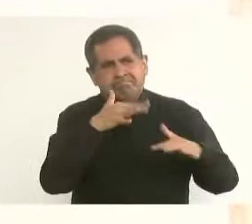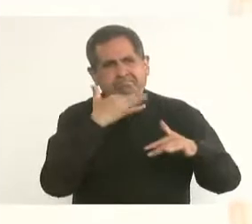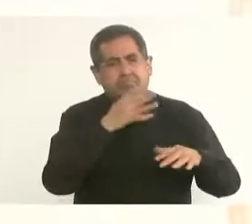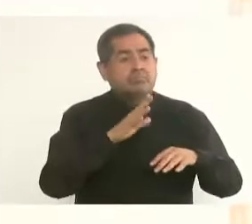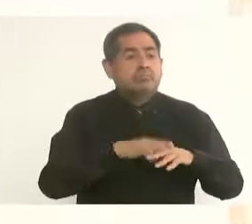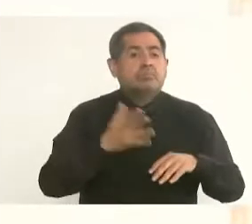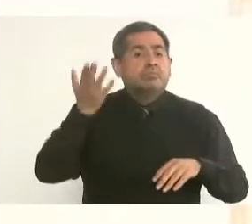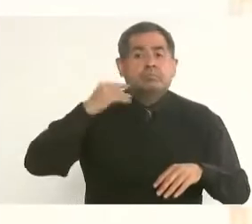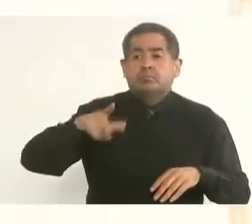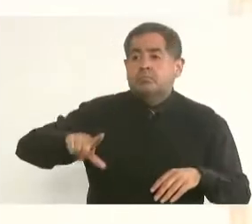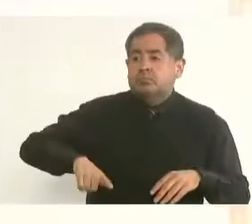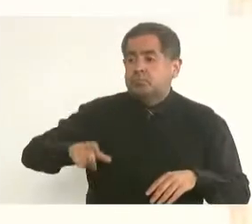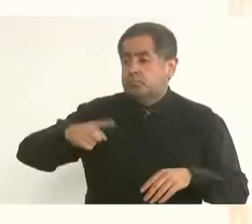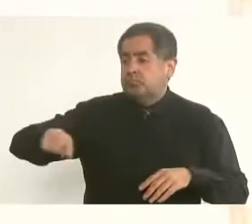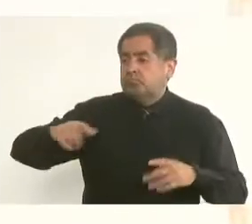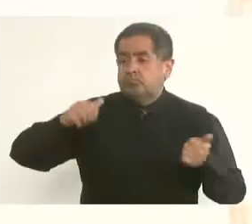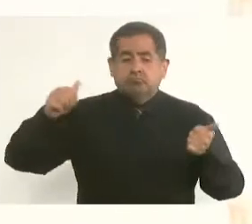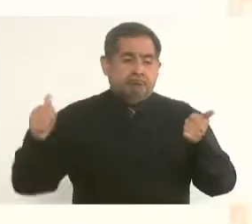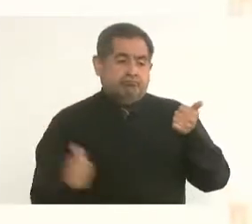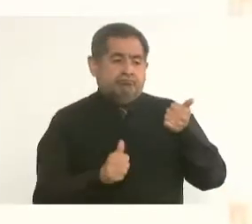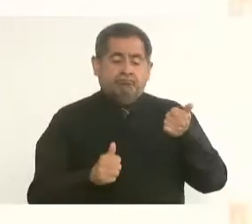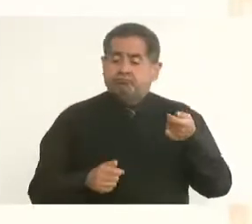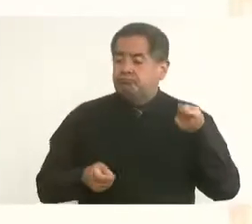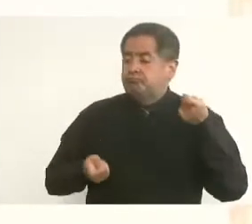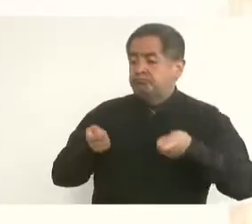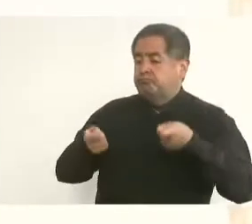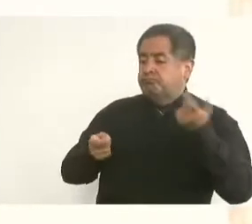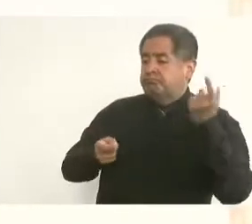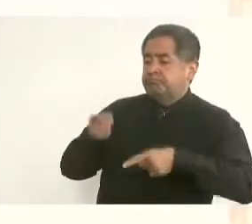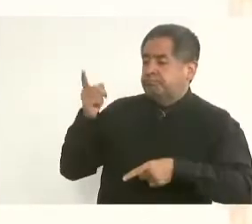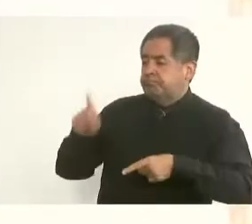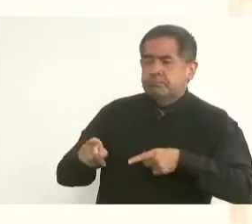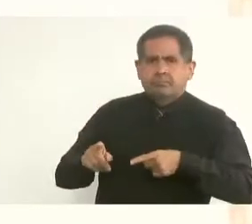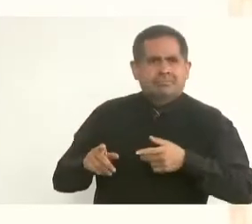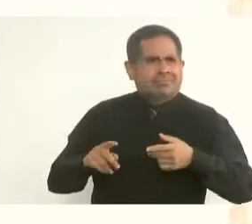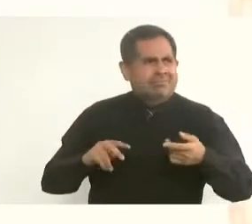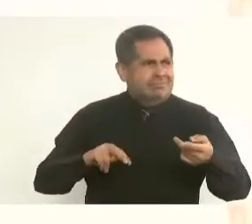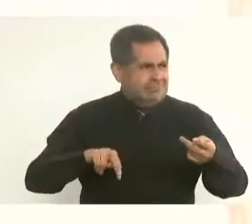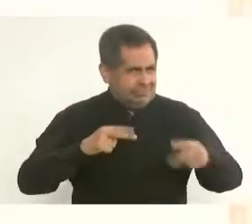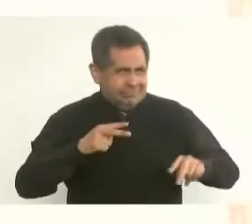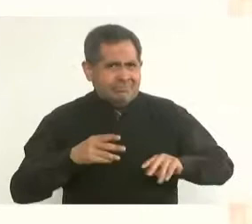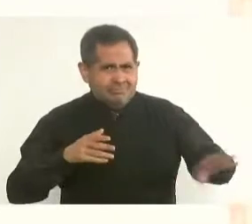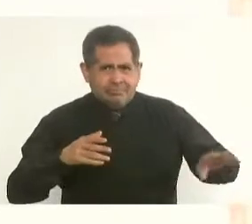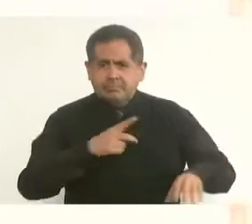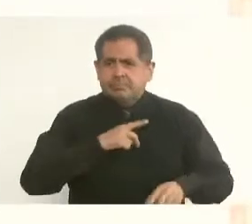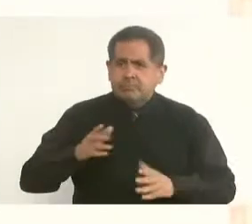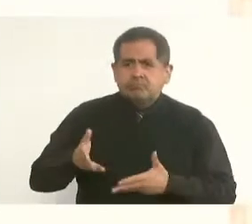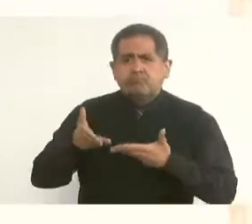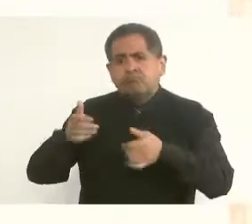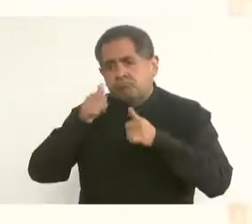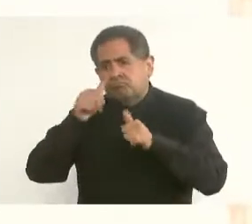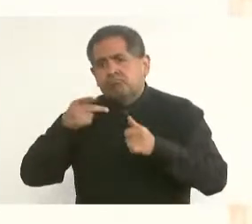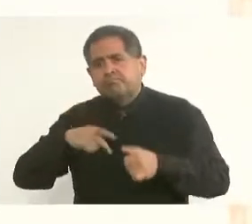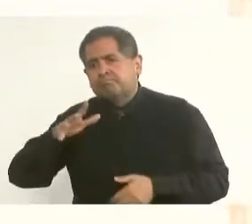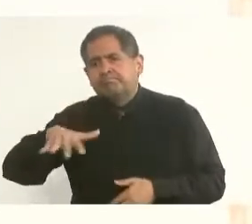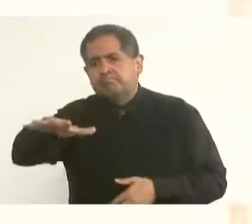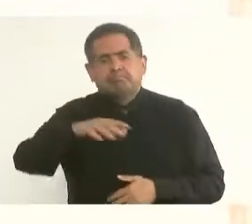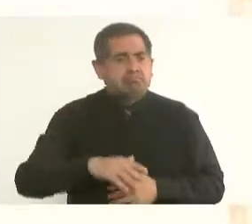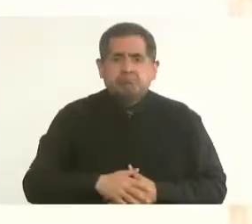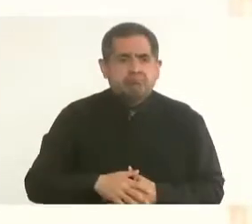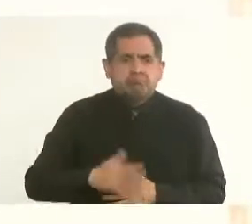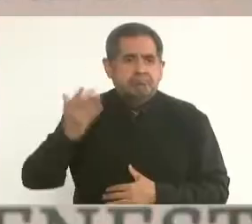gobierno, que debía estar al servicio del pueblo y estaba